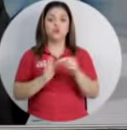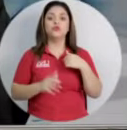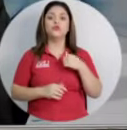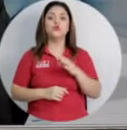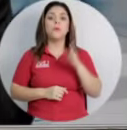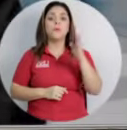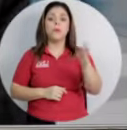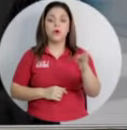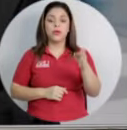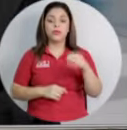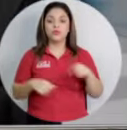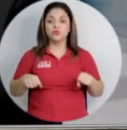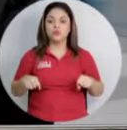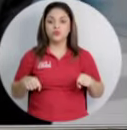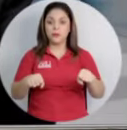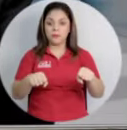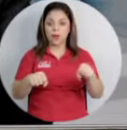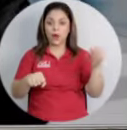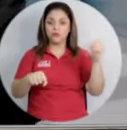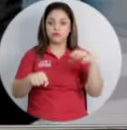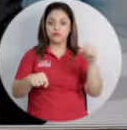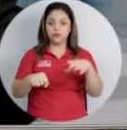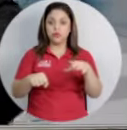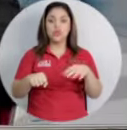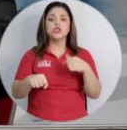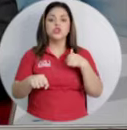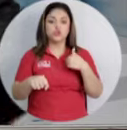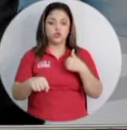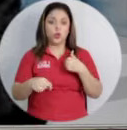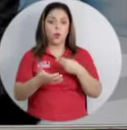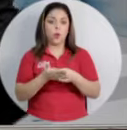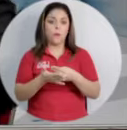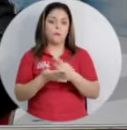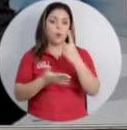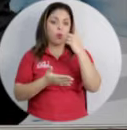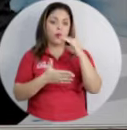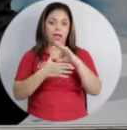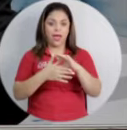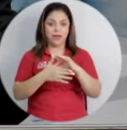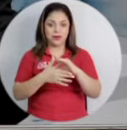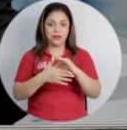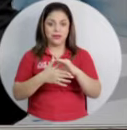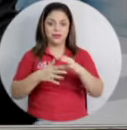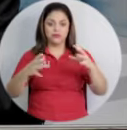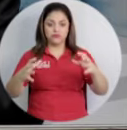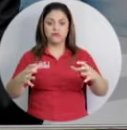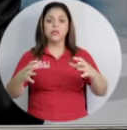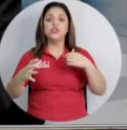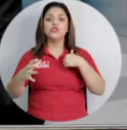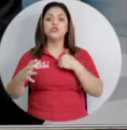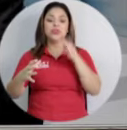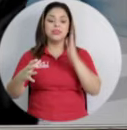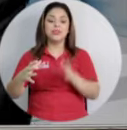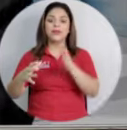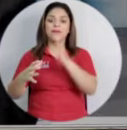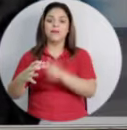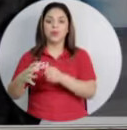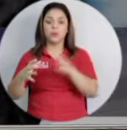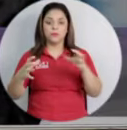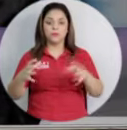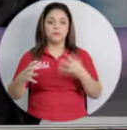carne, me gusta llegar a la casa, y estoy hablando de carne molida, dividirla en bolsas Ziploc para que no se... Pero esa